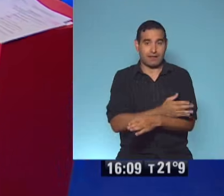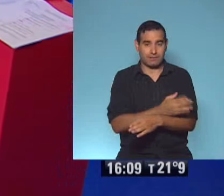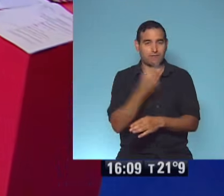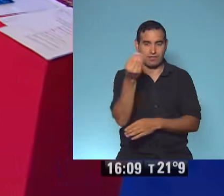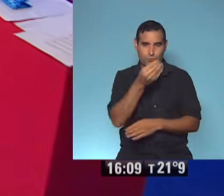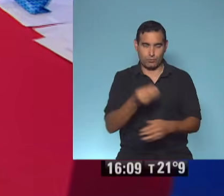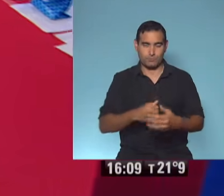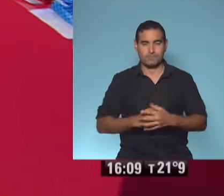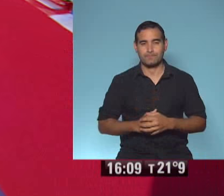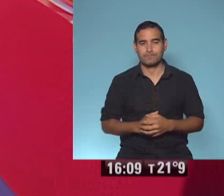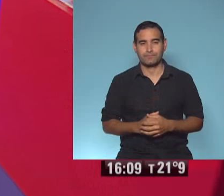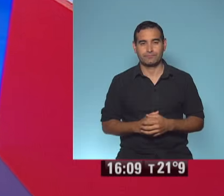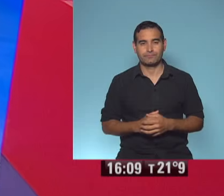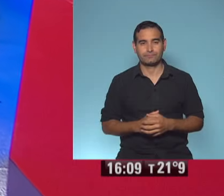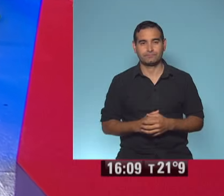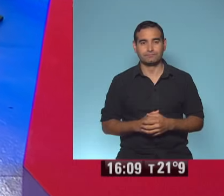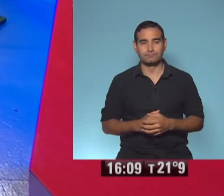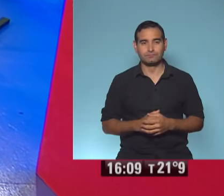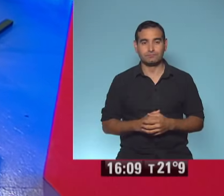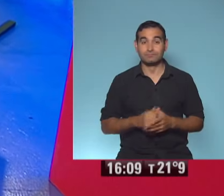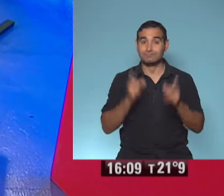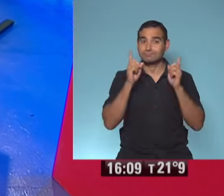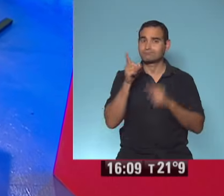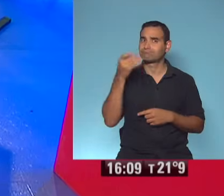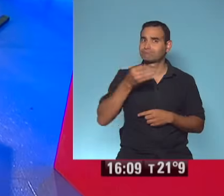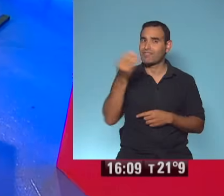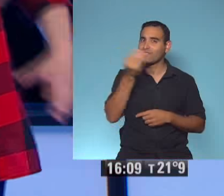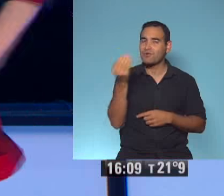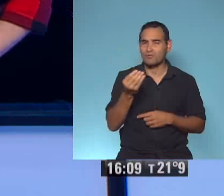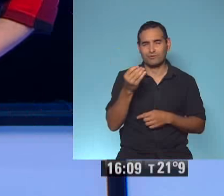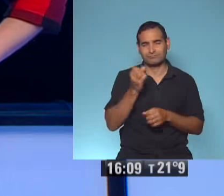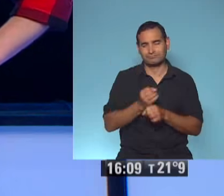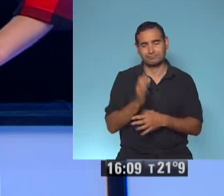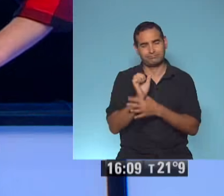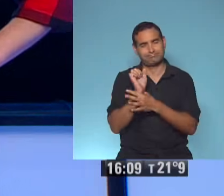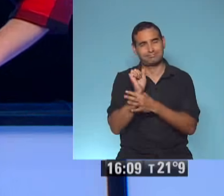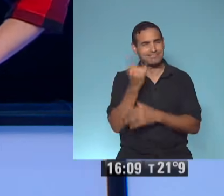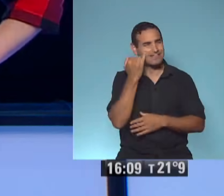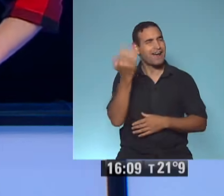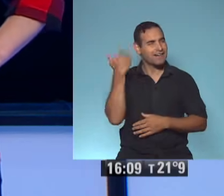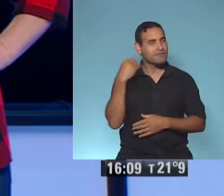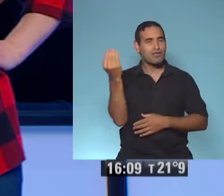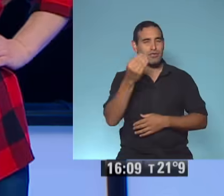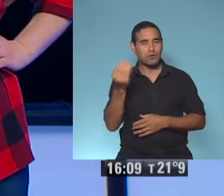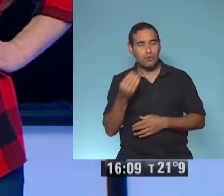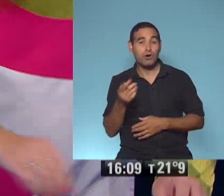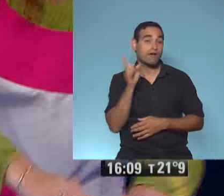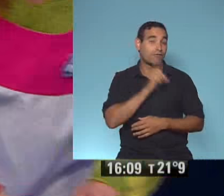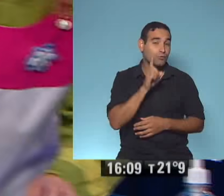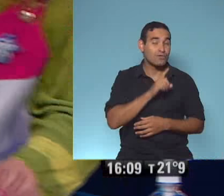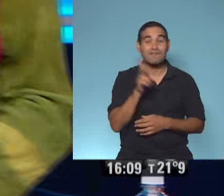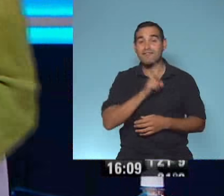acá. La seño es muy buena dibujando. Ya el otro día estuvo dibujando frutas, verduras.